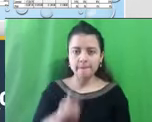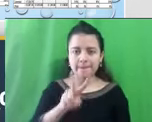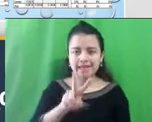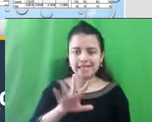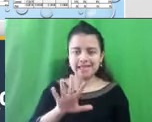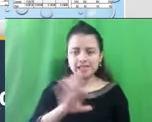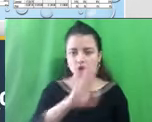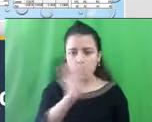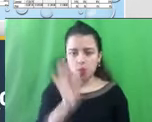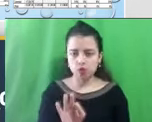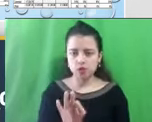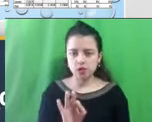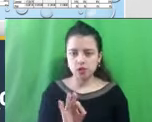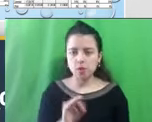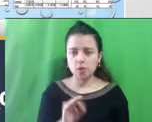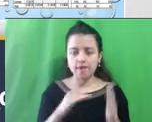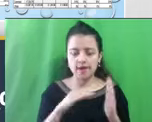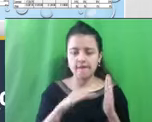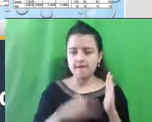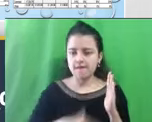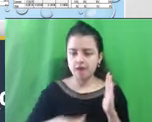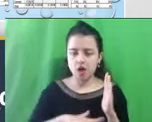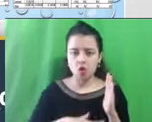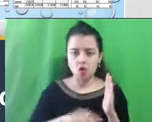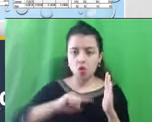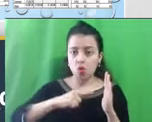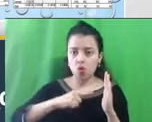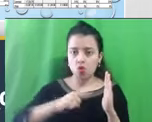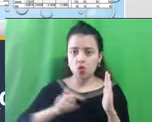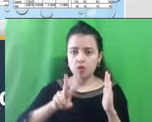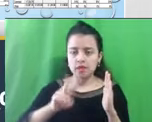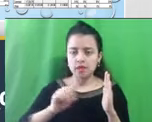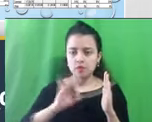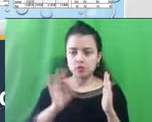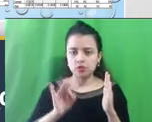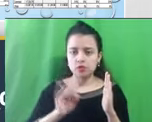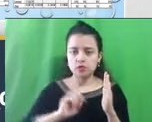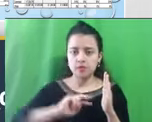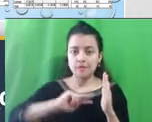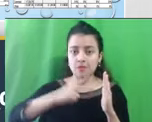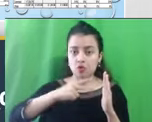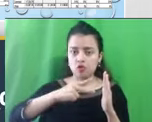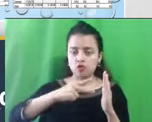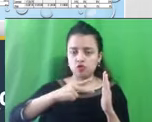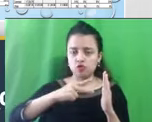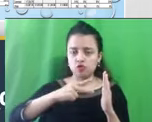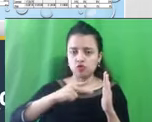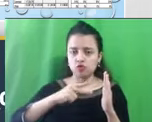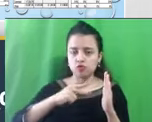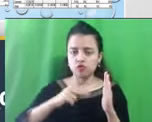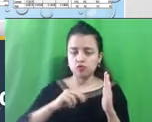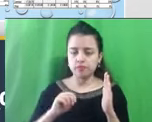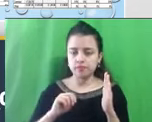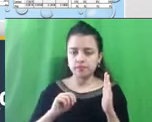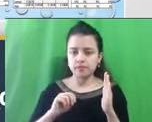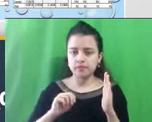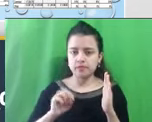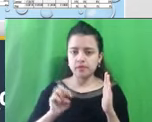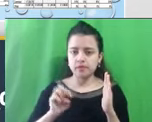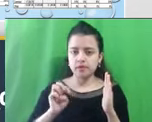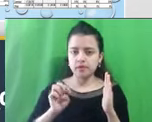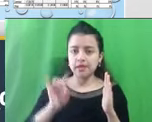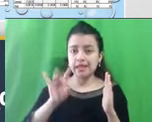para el estrato bajo, para el estrato 1, el 20% para el estrato 2 y el 3% para el 15%